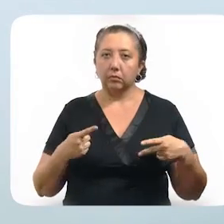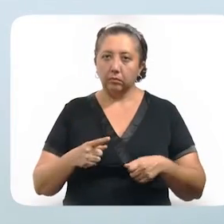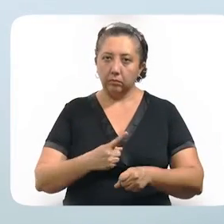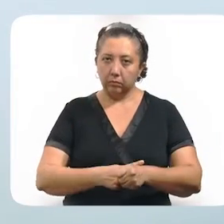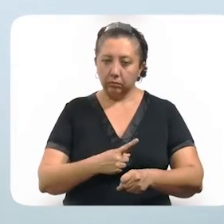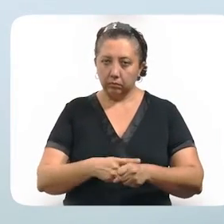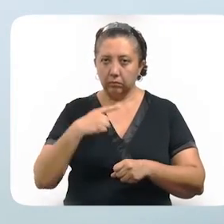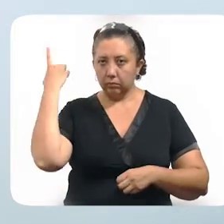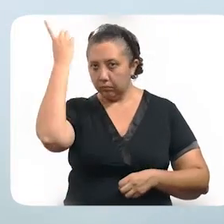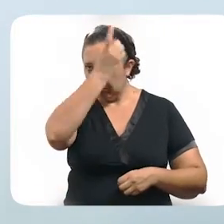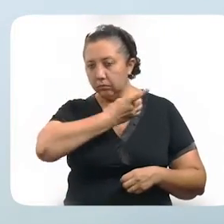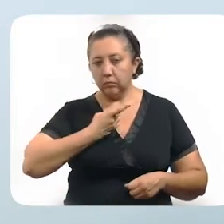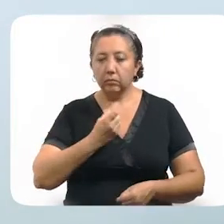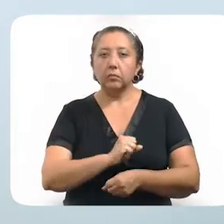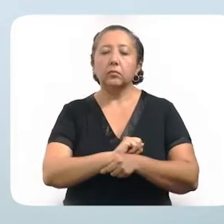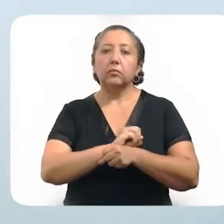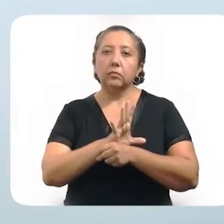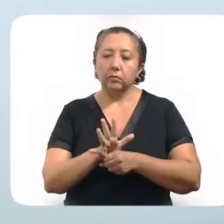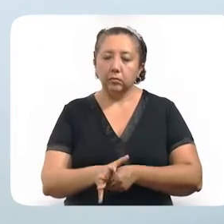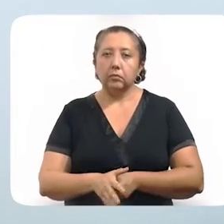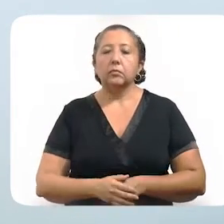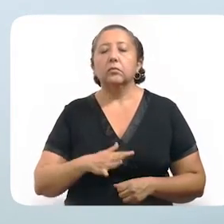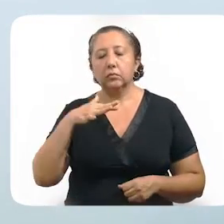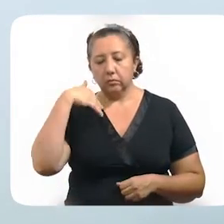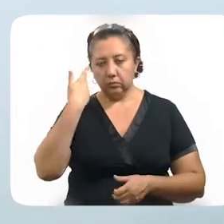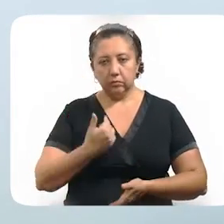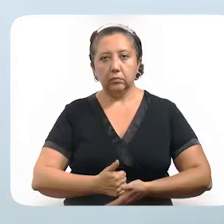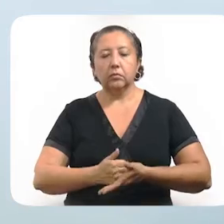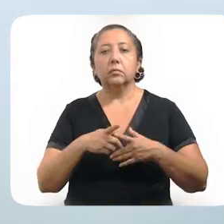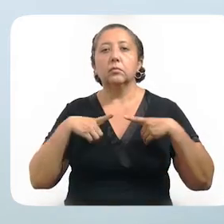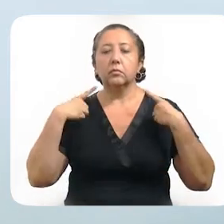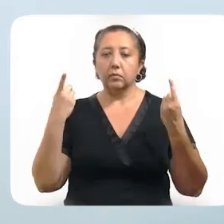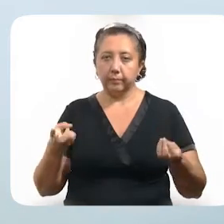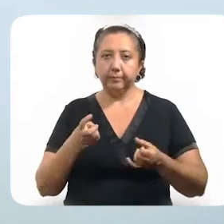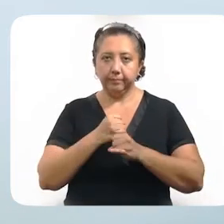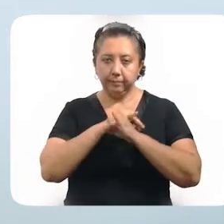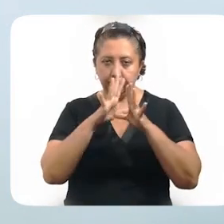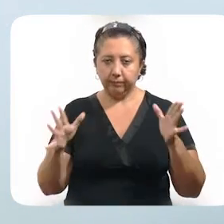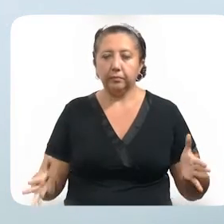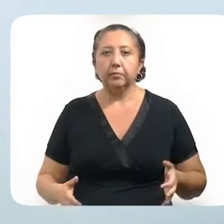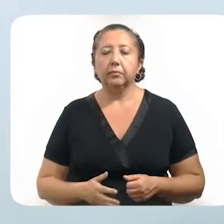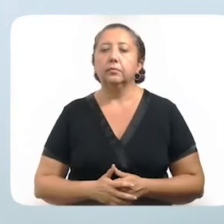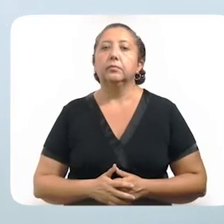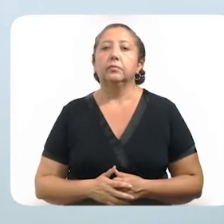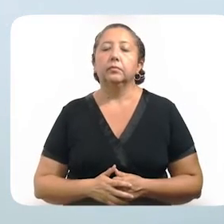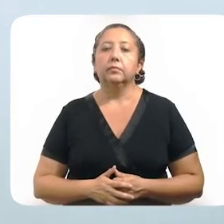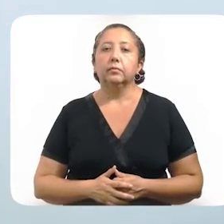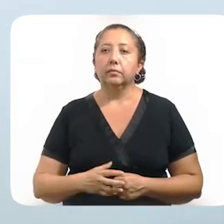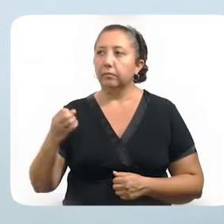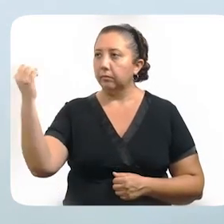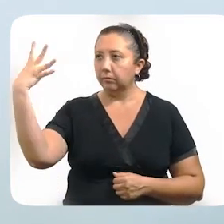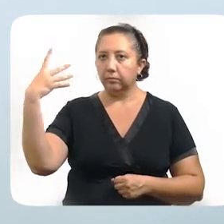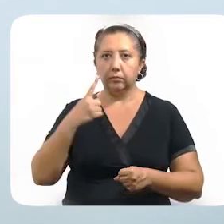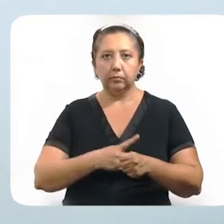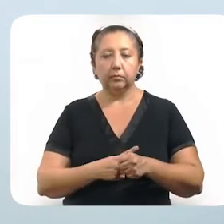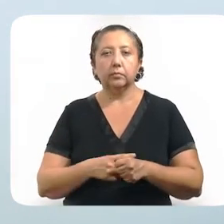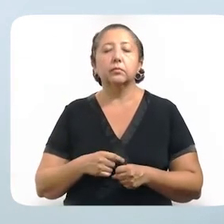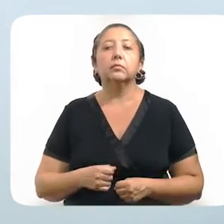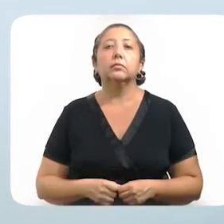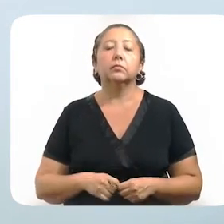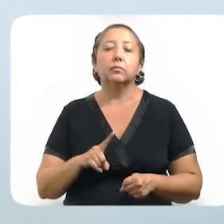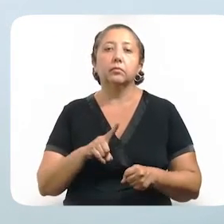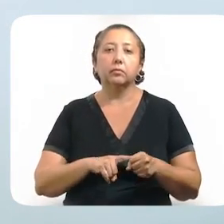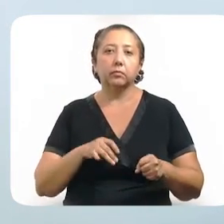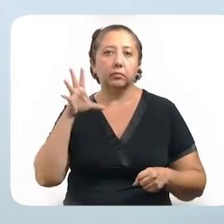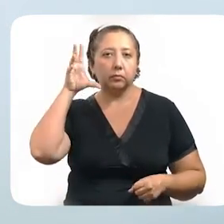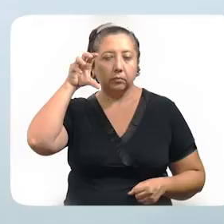personas que al ser diagnosticadas con coronavirus deseen cooperar proporcionando esta información el semáforo epidemiológico estatal